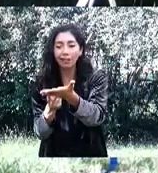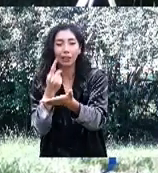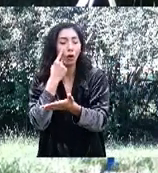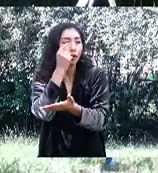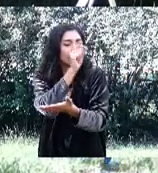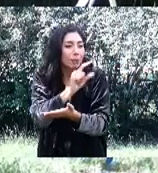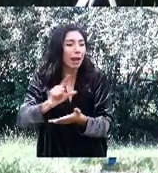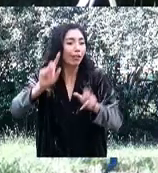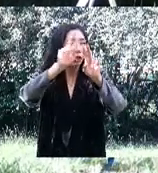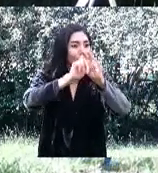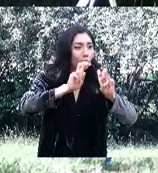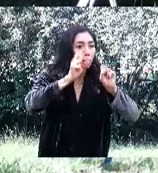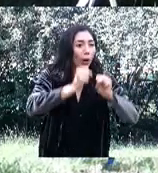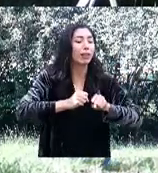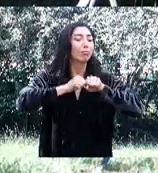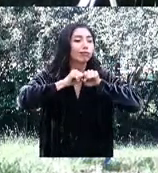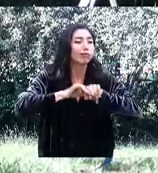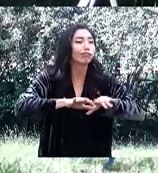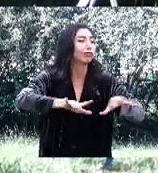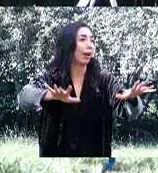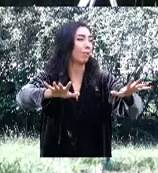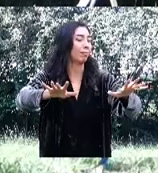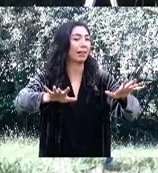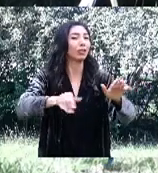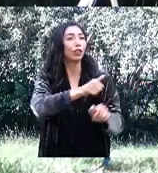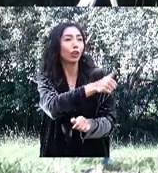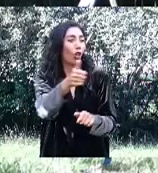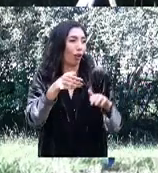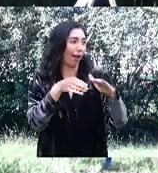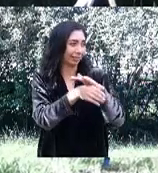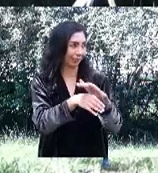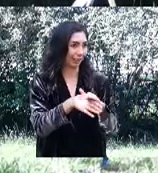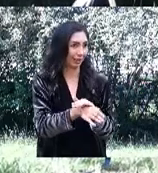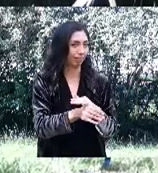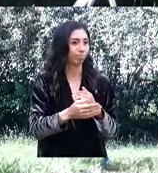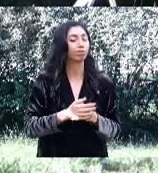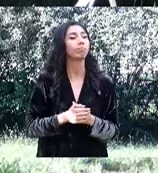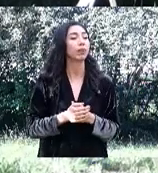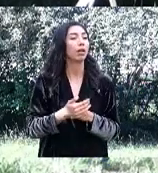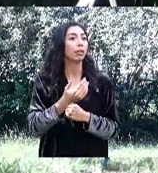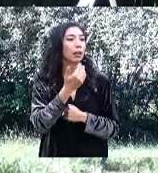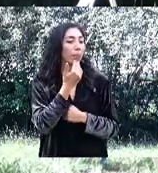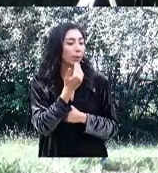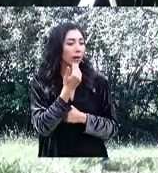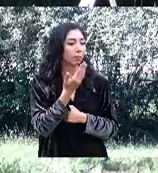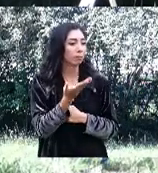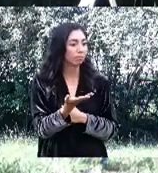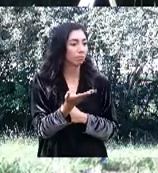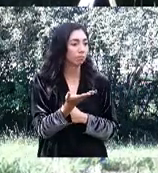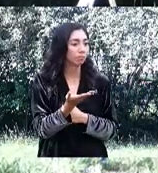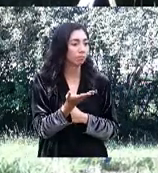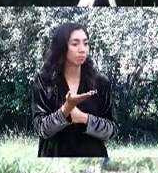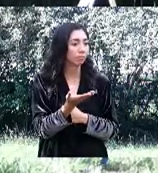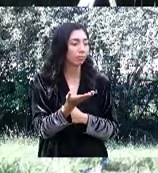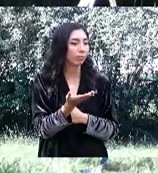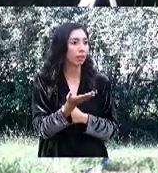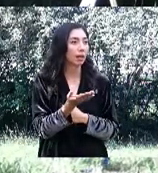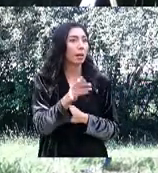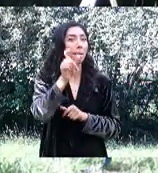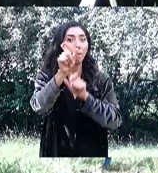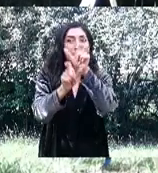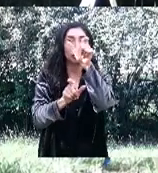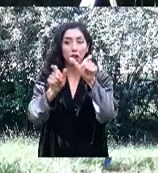pudiera ser democratizado eh Y como hablábamos recién no es solamente para que eh convertir a quienes vengan en